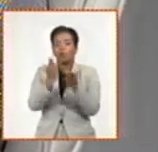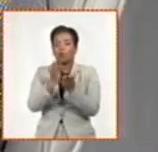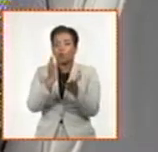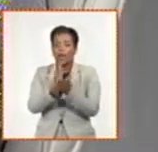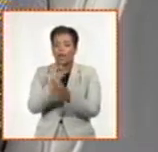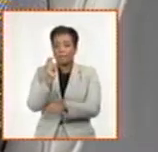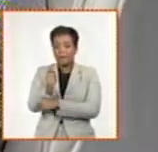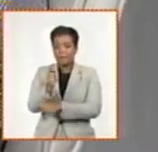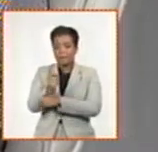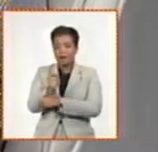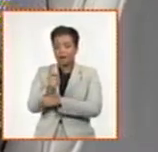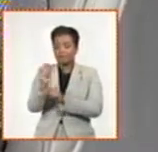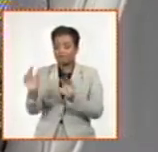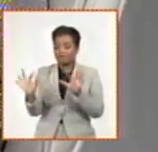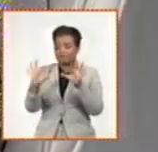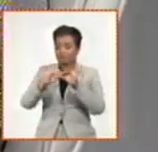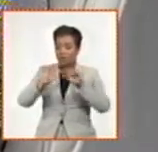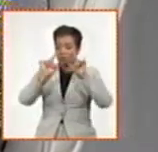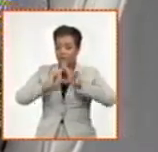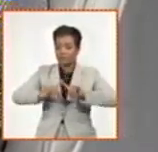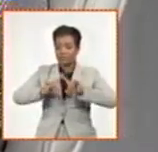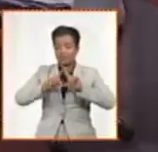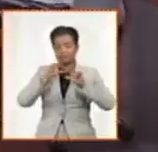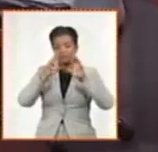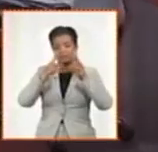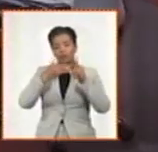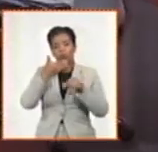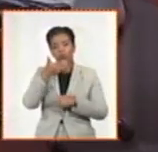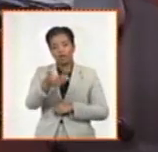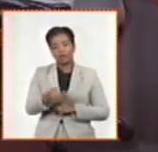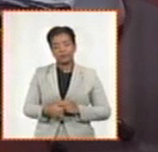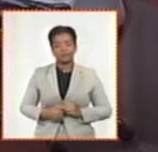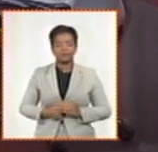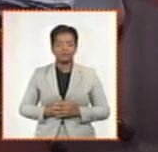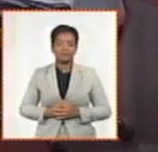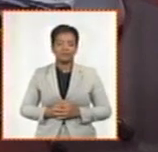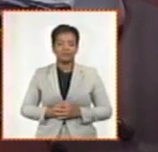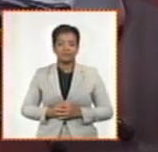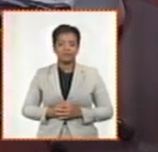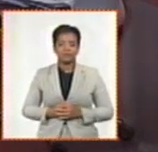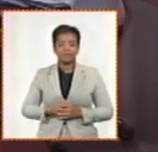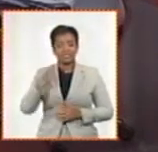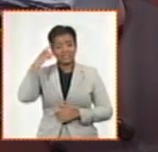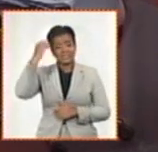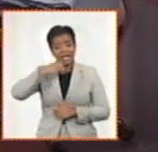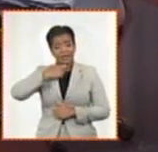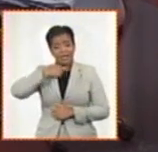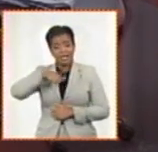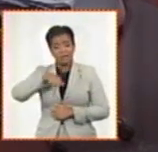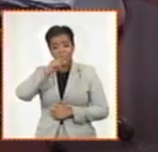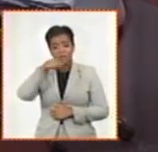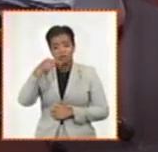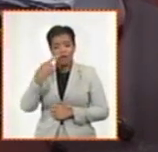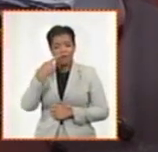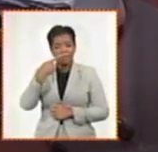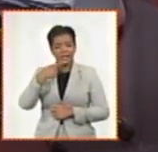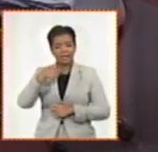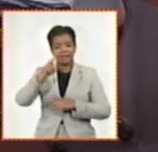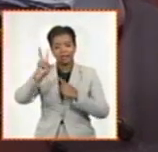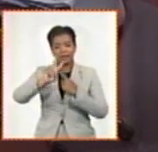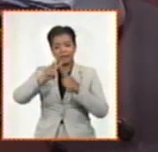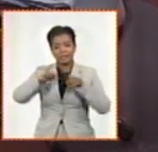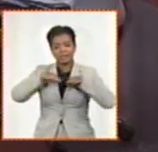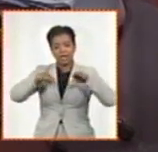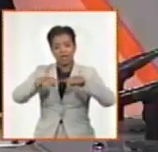en coordinación con la universidad, para tener estos resultados. Usted sabe que si los que están mirando ahora el programa ven los animales